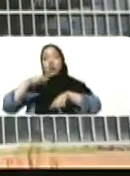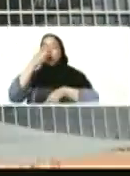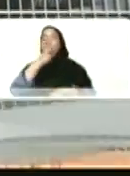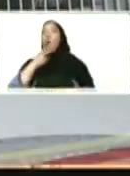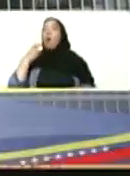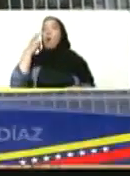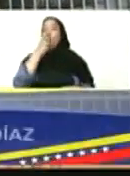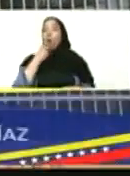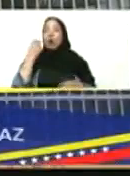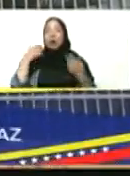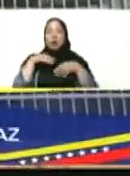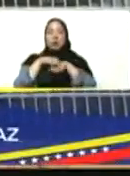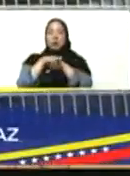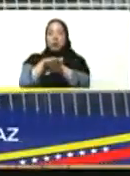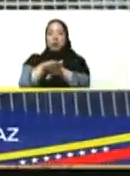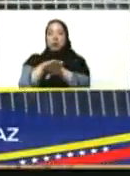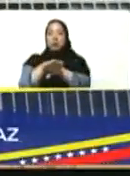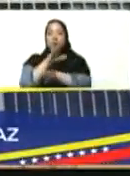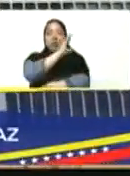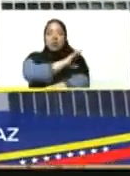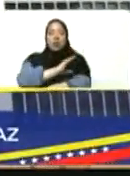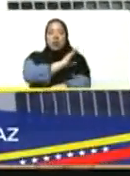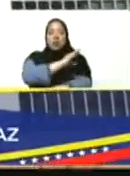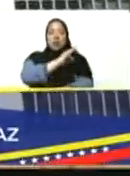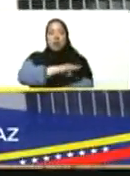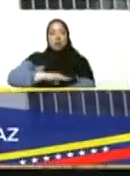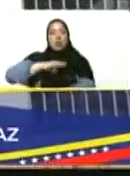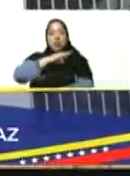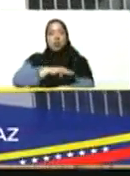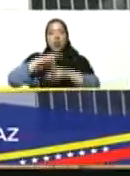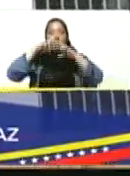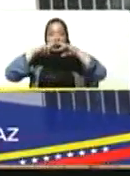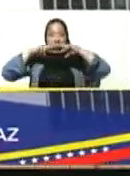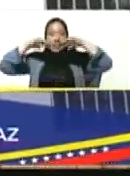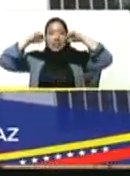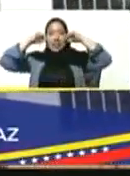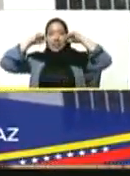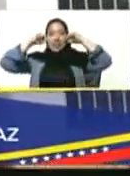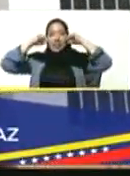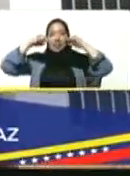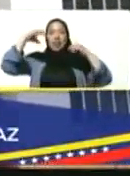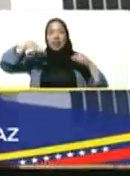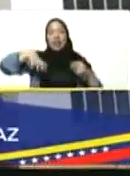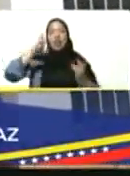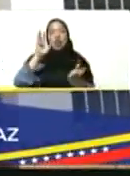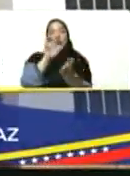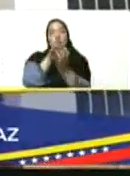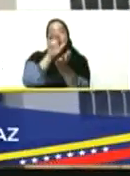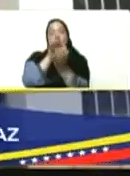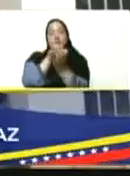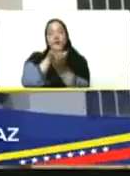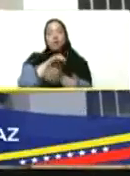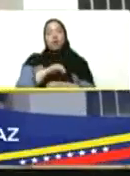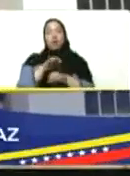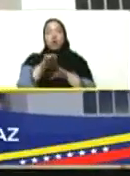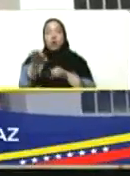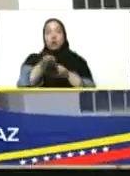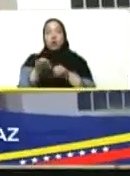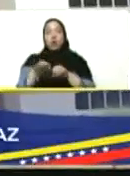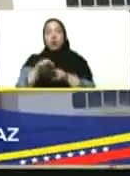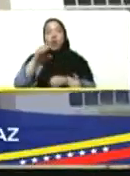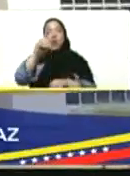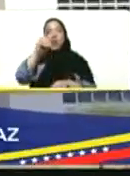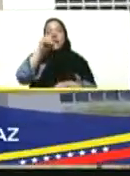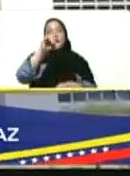Odontológico Integral, Clínica Misión Sonrisa, en el estado Nueva Esparta, municipio Díaz.